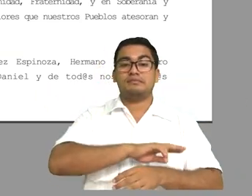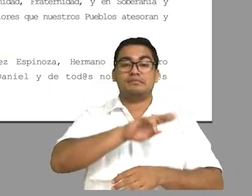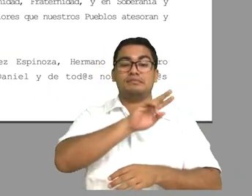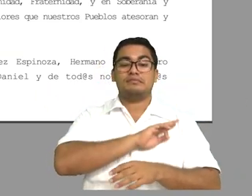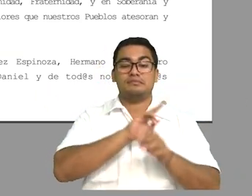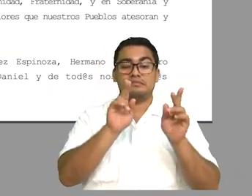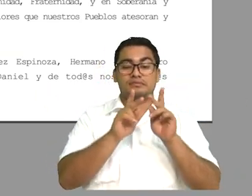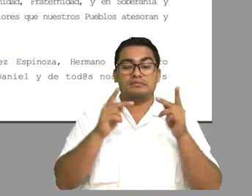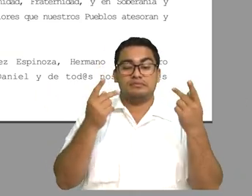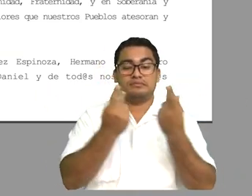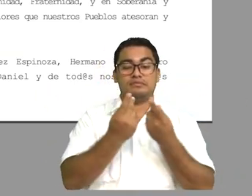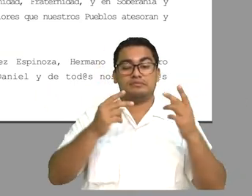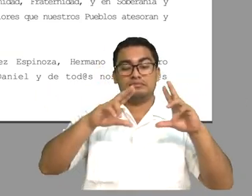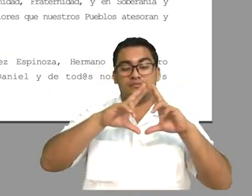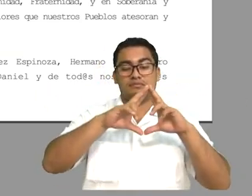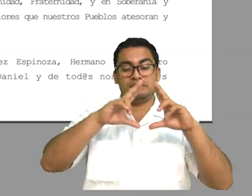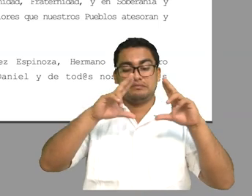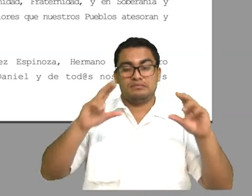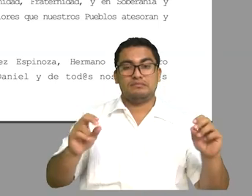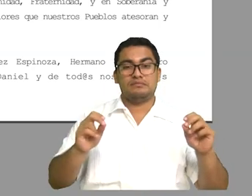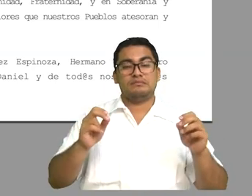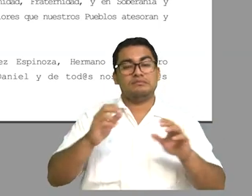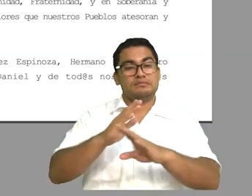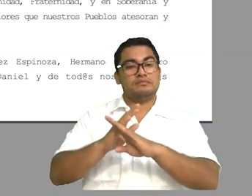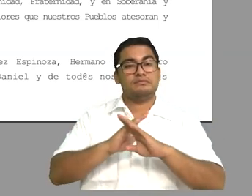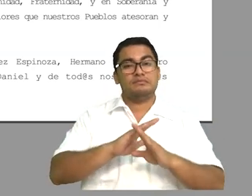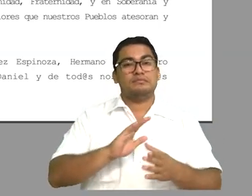pueblos atesoran y defienden.